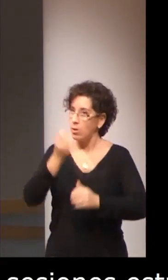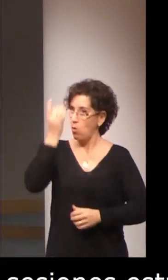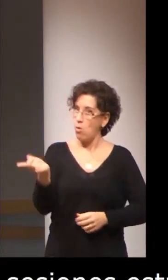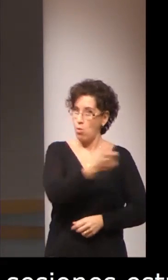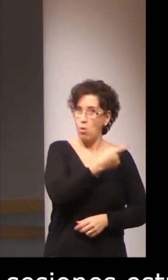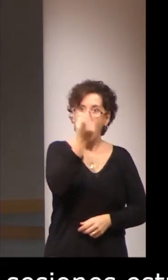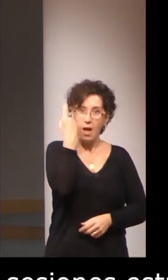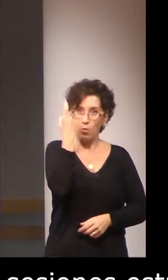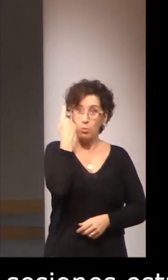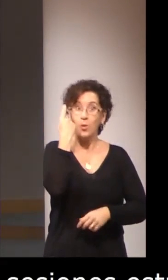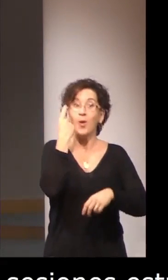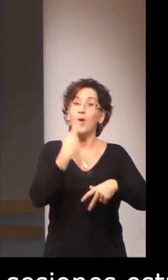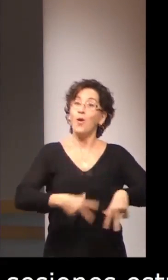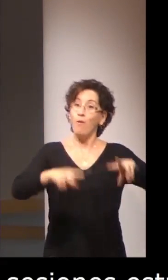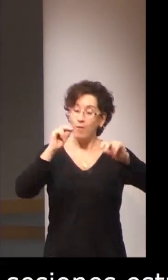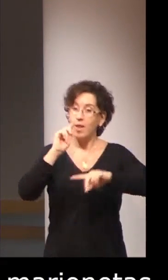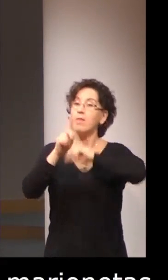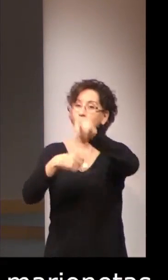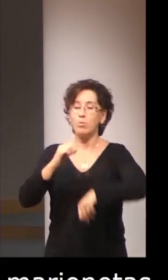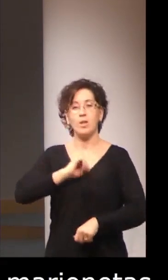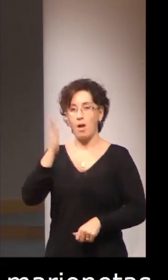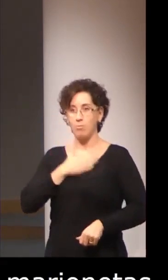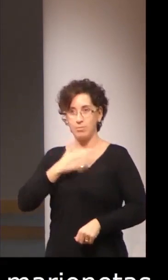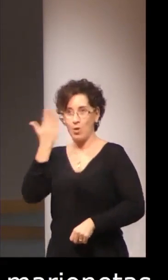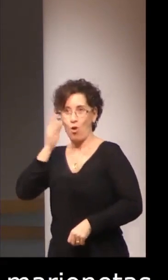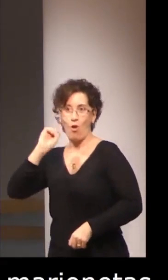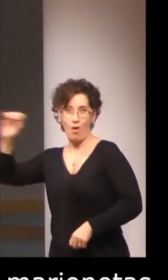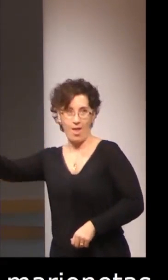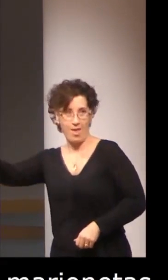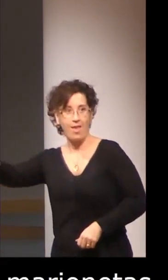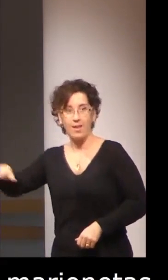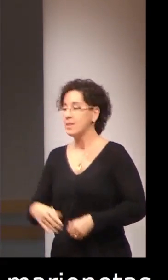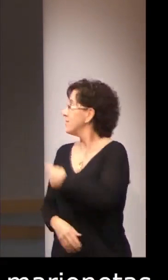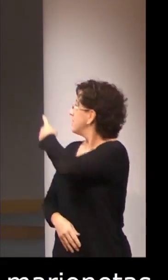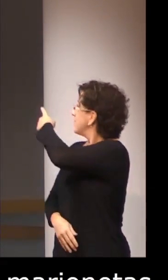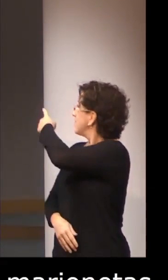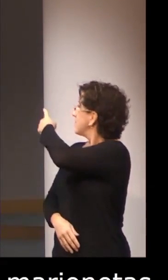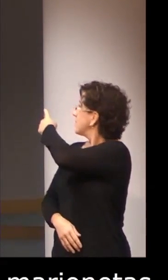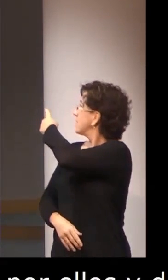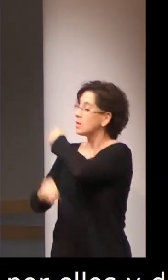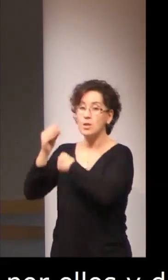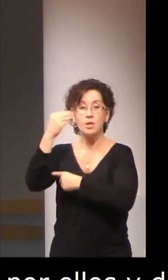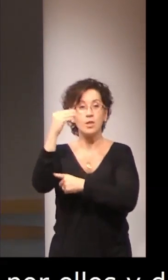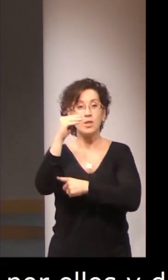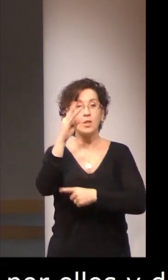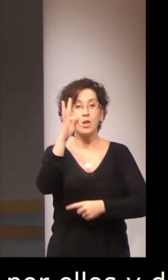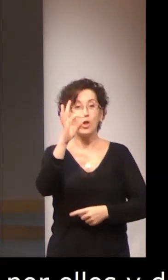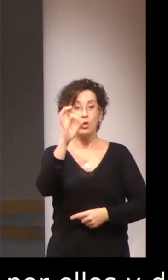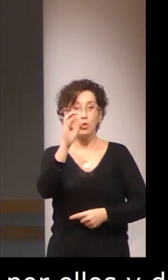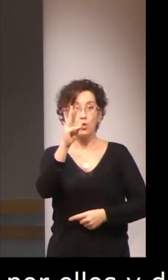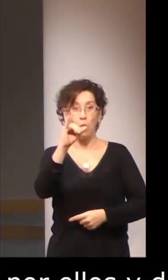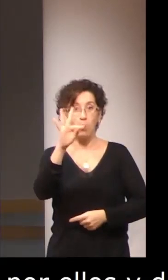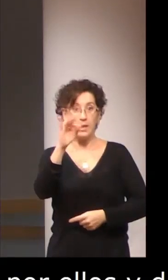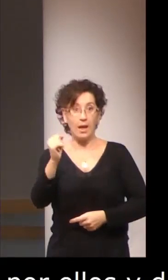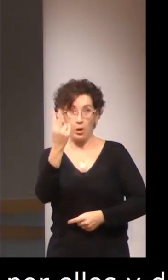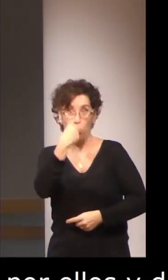todo después se quedaron en el aula Aquí vemos a topita en acción se trata de un pequeño topo que no ve y